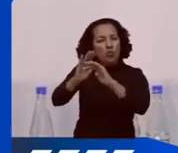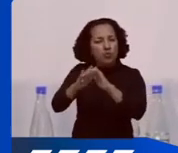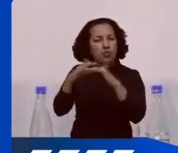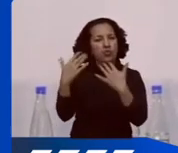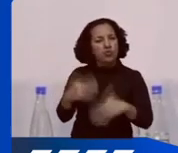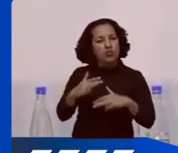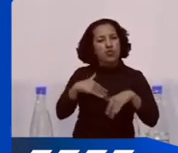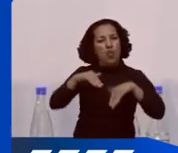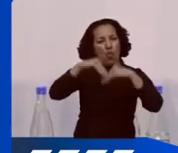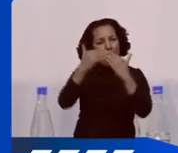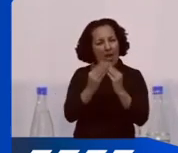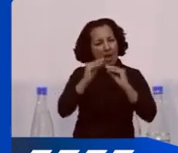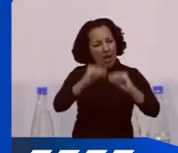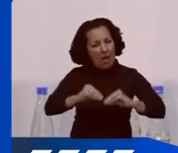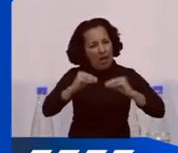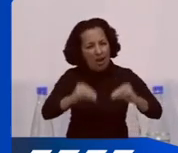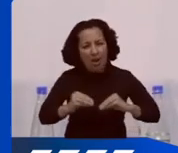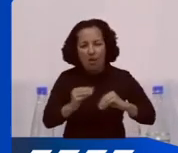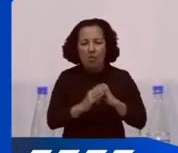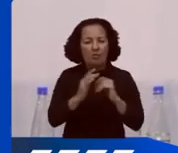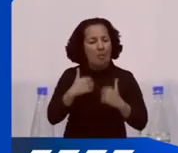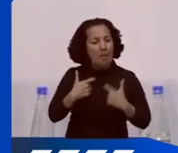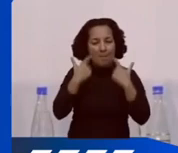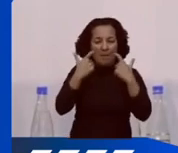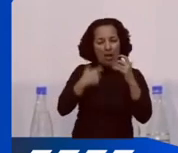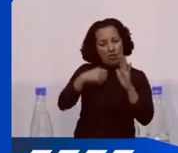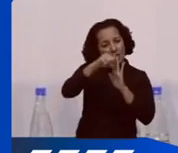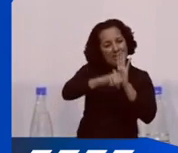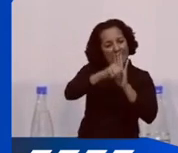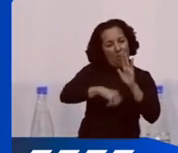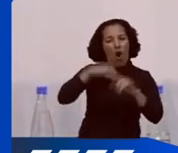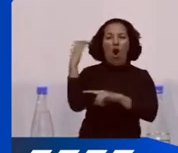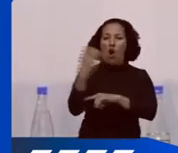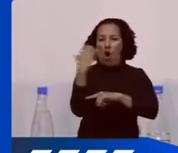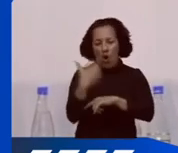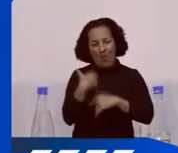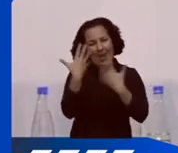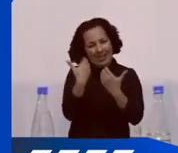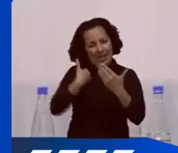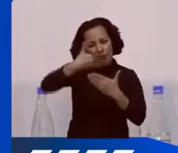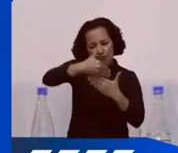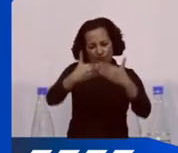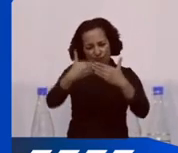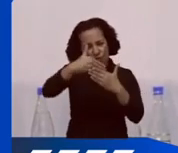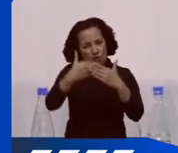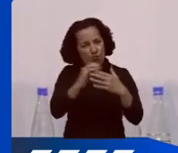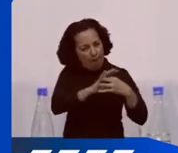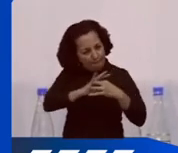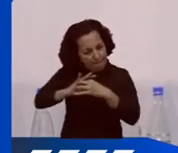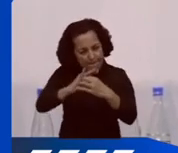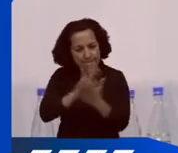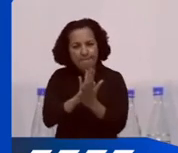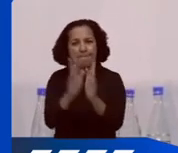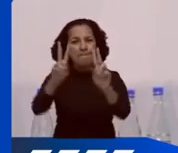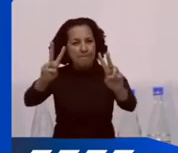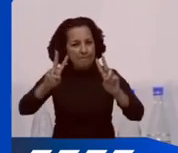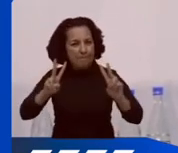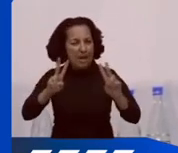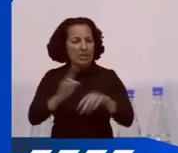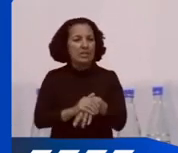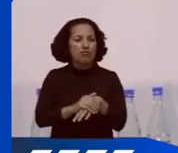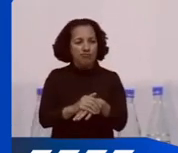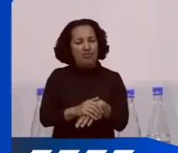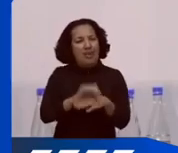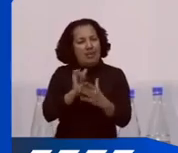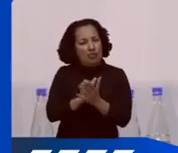la educación, como símbolo de la Colombia que queremos construir unida y en paz. Y ese